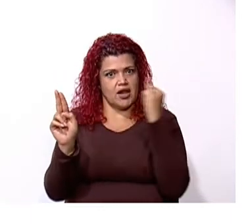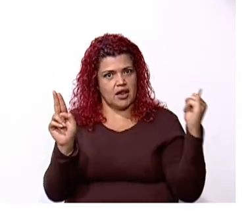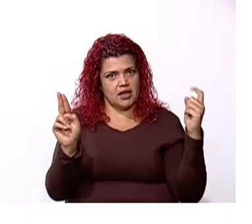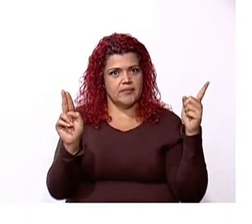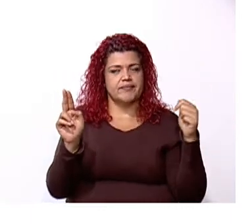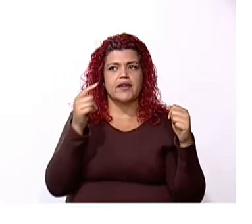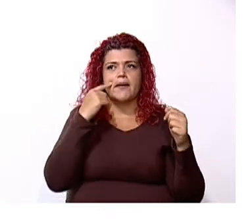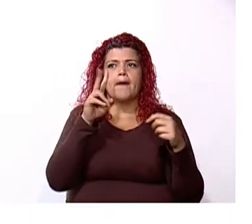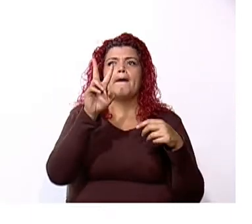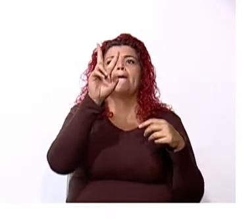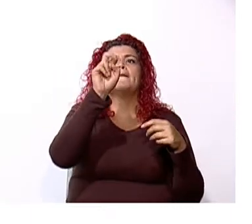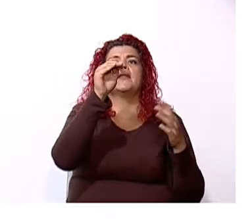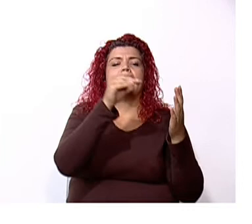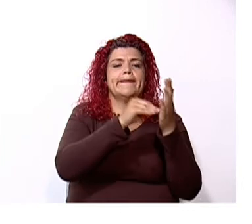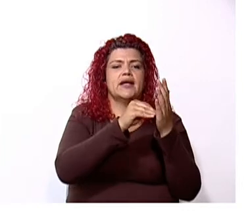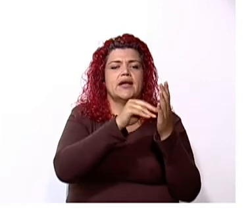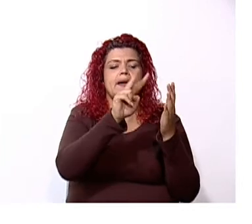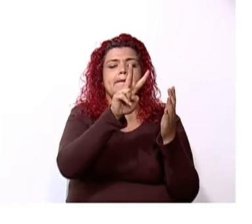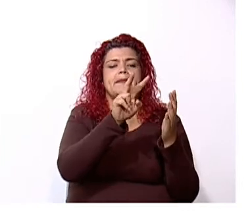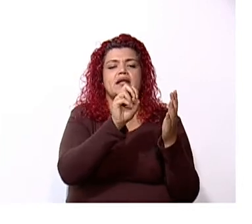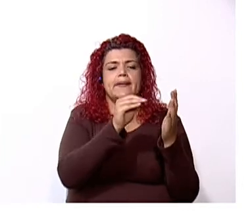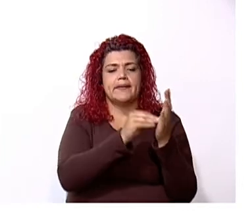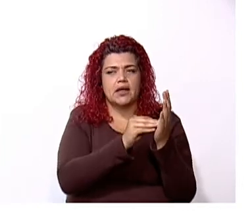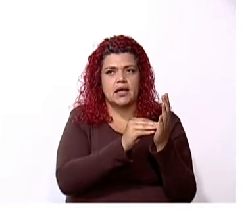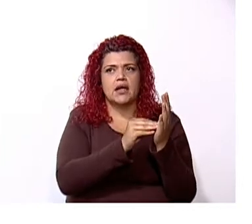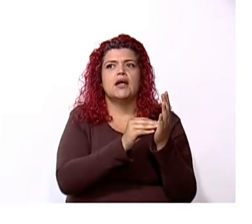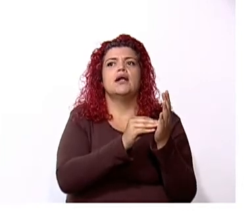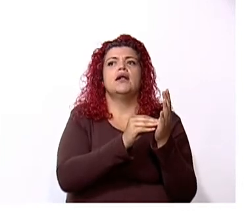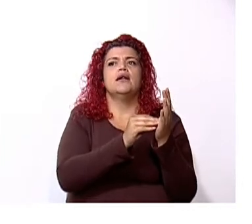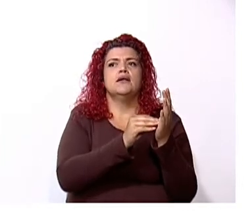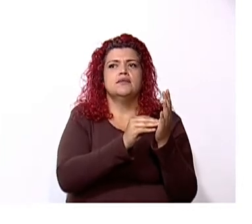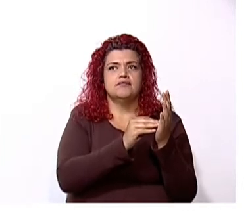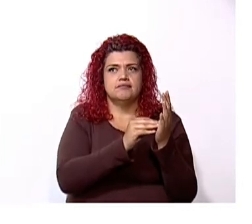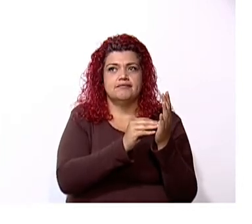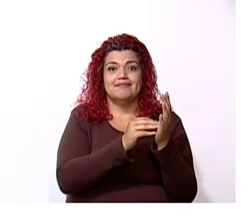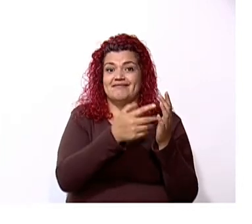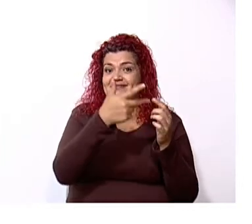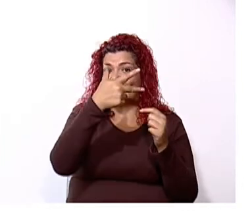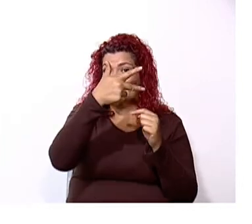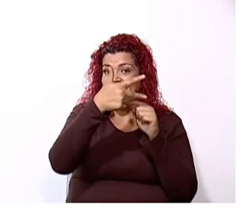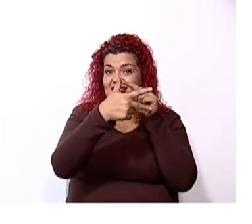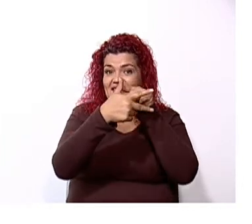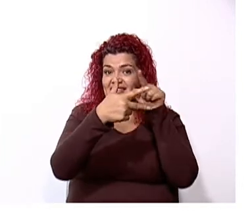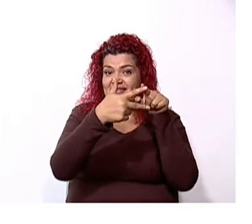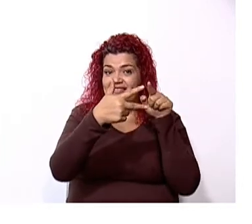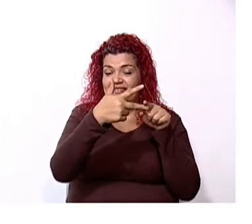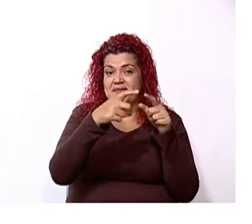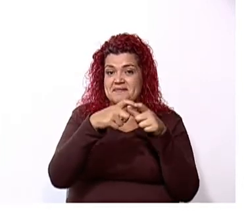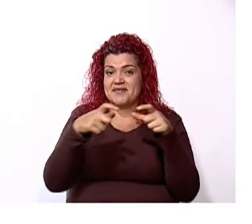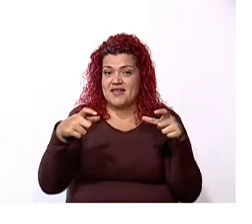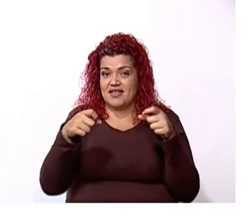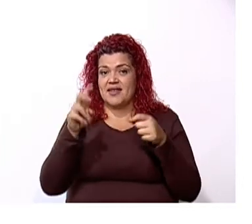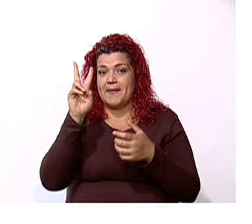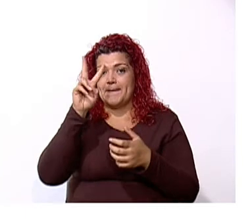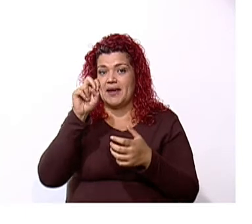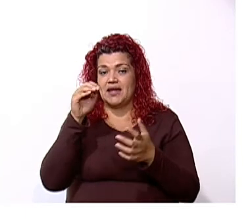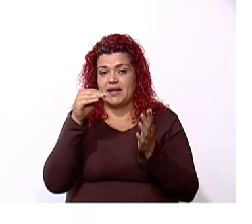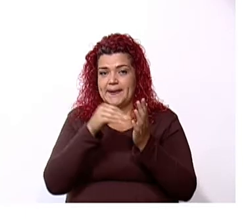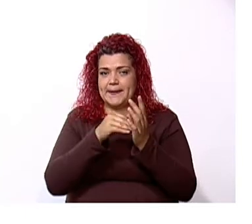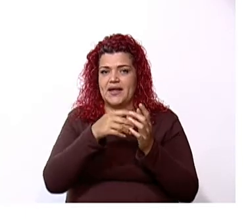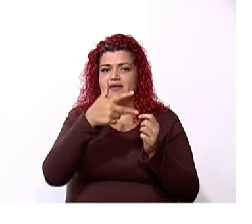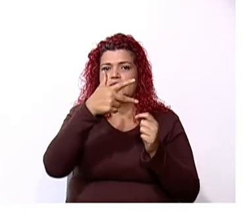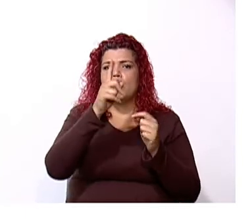20.000, 20.000, 20.000, porque teníamos 3 billetes de 20.000. Un billete